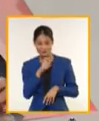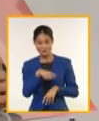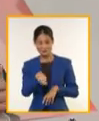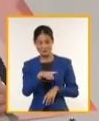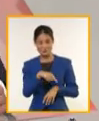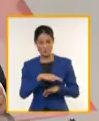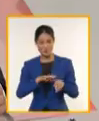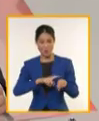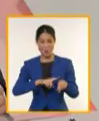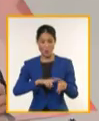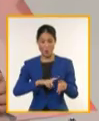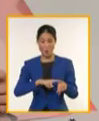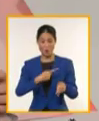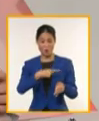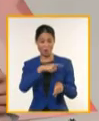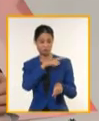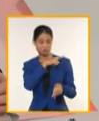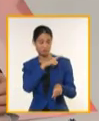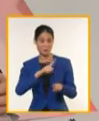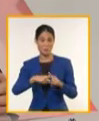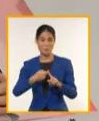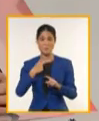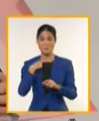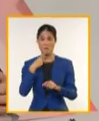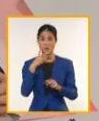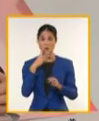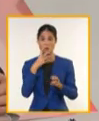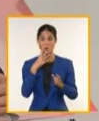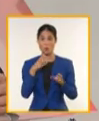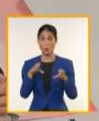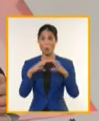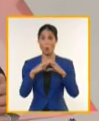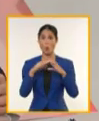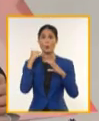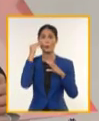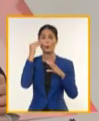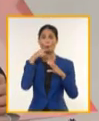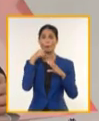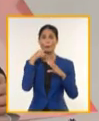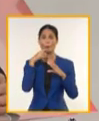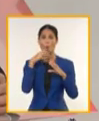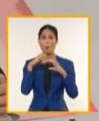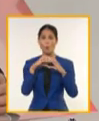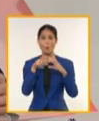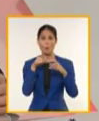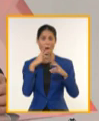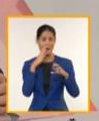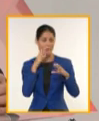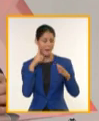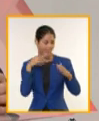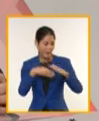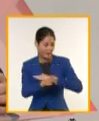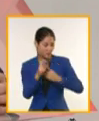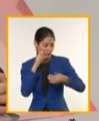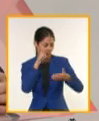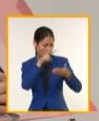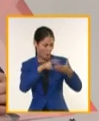últimas horas. Aquí, por ejemplo, leo en Cuba Debate la información de que en Santiago de Cuba, otra de las provincias afectadas por